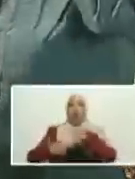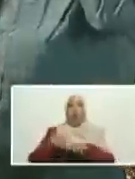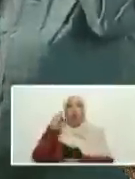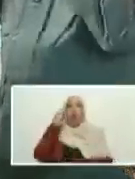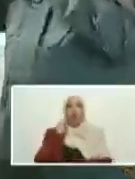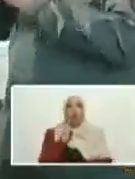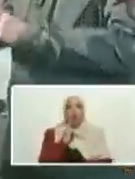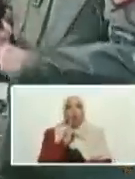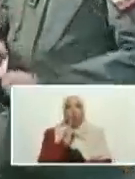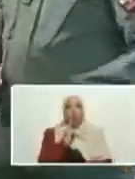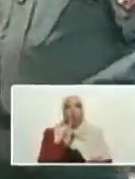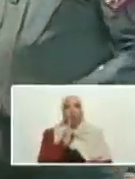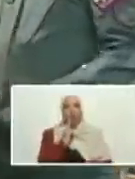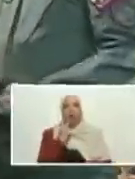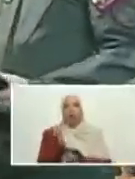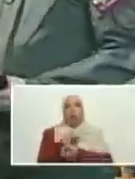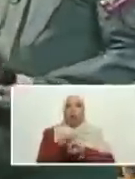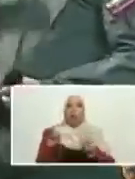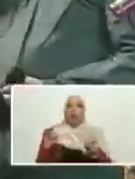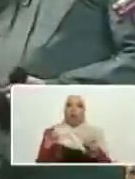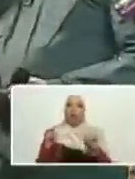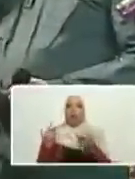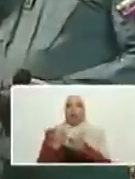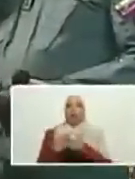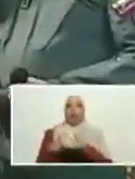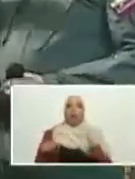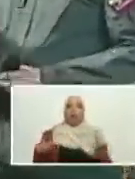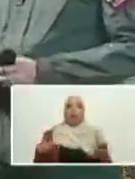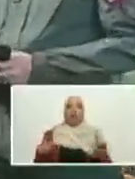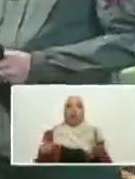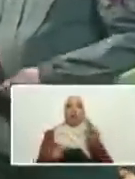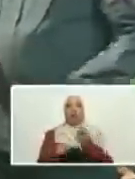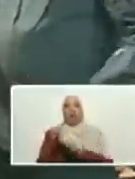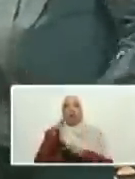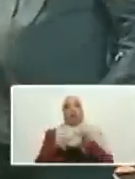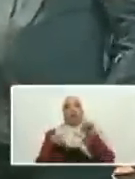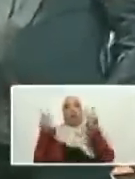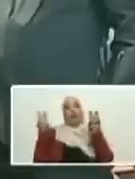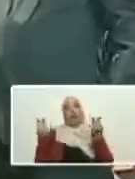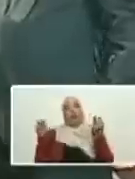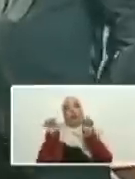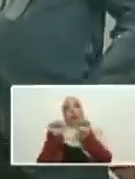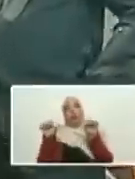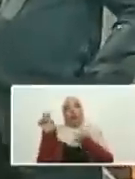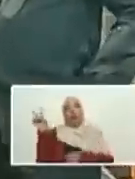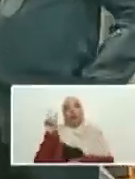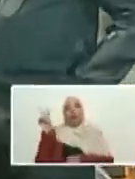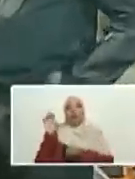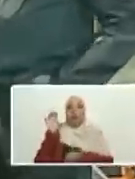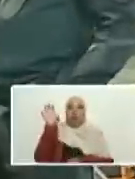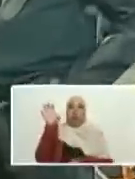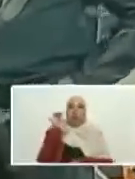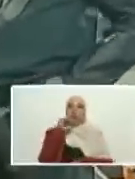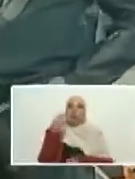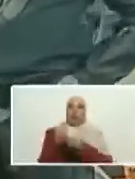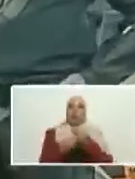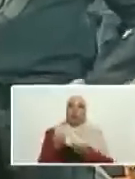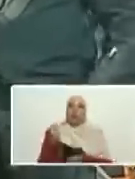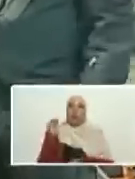Bolivariana en el rescate de la independencia, la soberanía, en la construcción de un nuevo modelo de país. Si algo se hizo